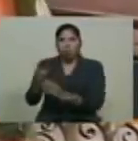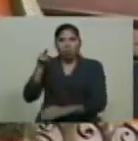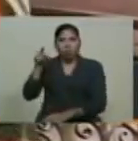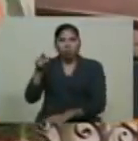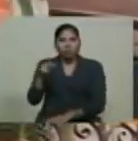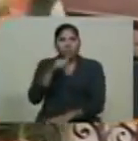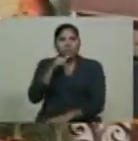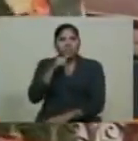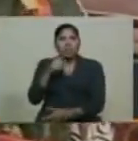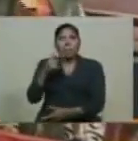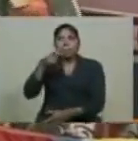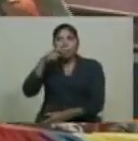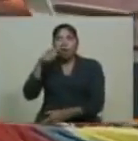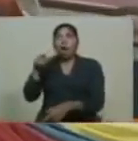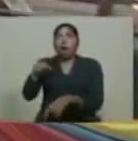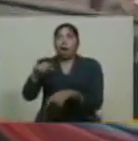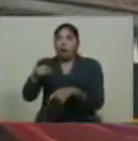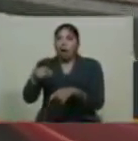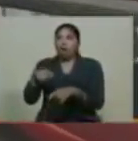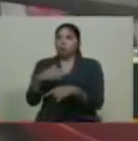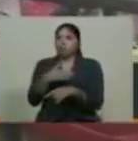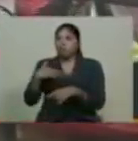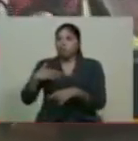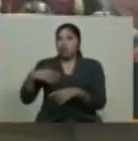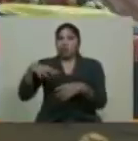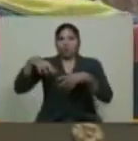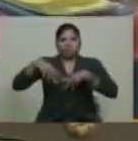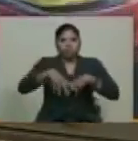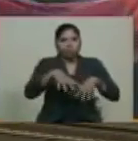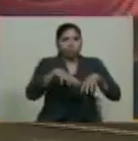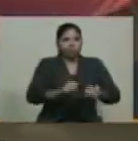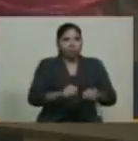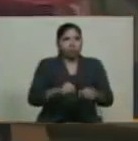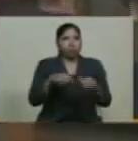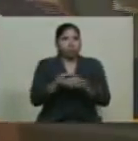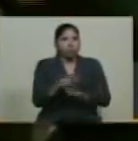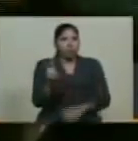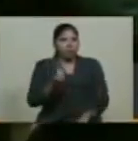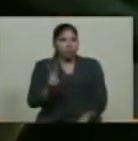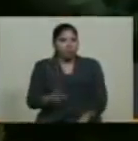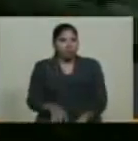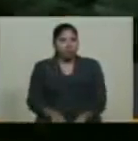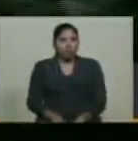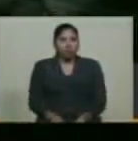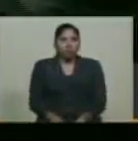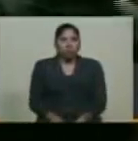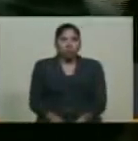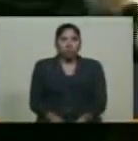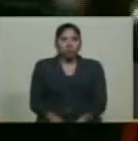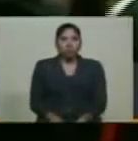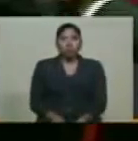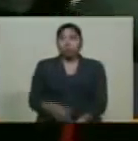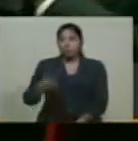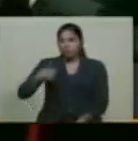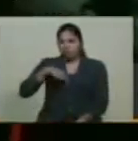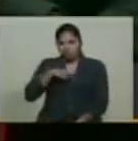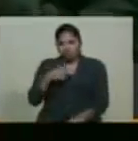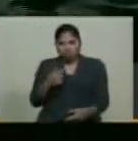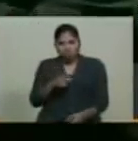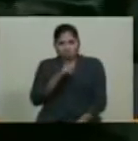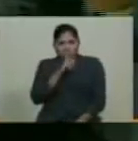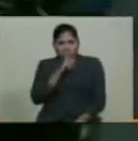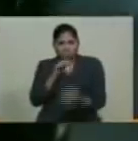que andan vendiendo la patria venezolana sin que ella les pertenezca. No nos podemos quedar